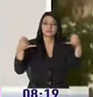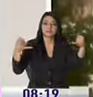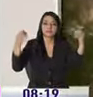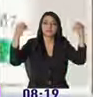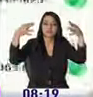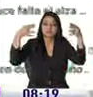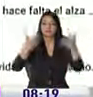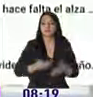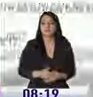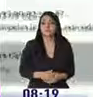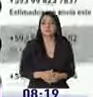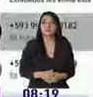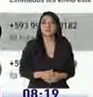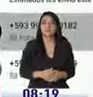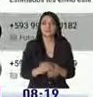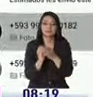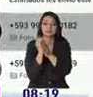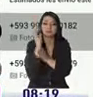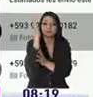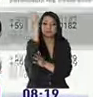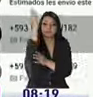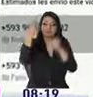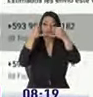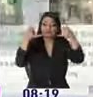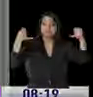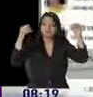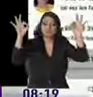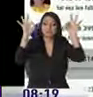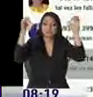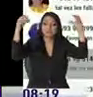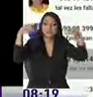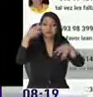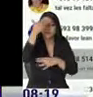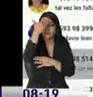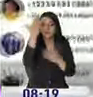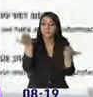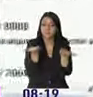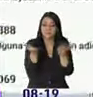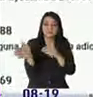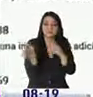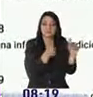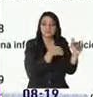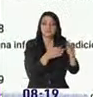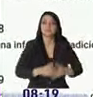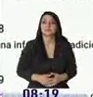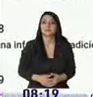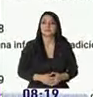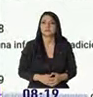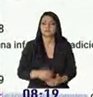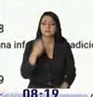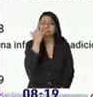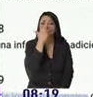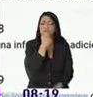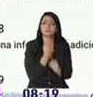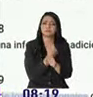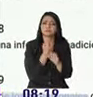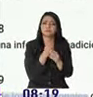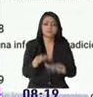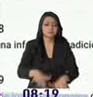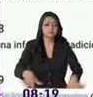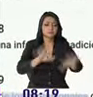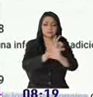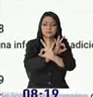buena. Vean el tamaño de esto. Ya saben dónde es, autoridades, por favor. Se ve bonito el trabajo que hizo Maceo.